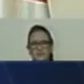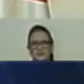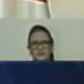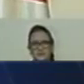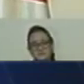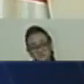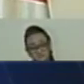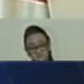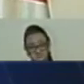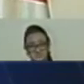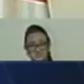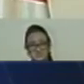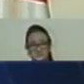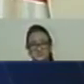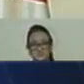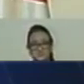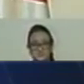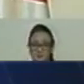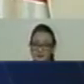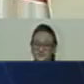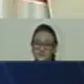Bueno, aquí está,